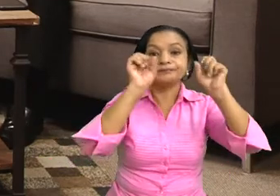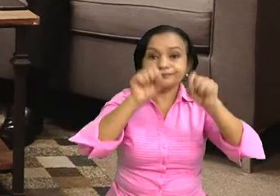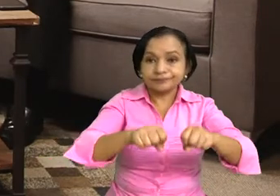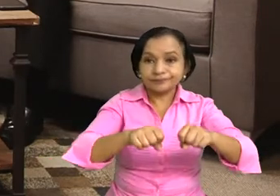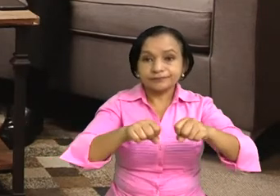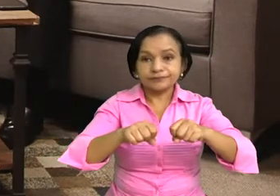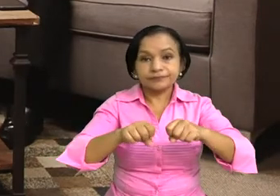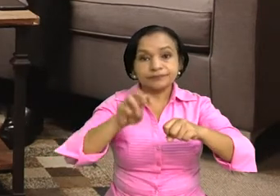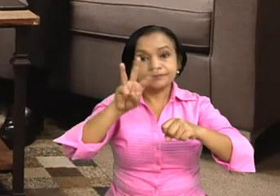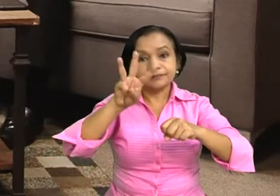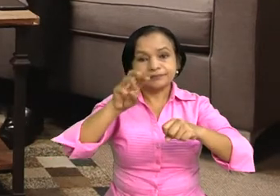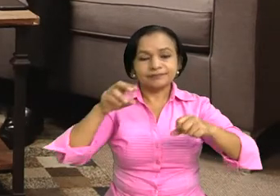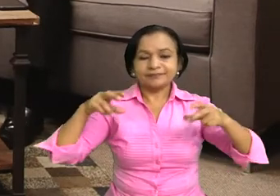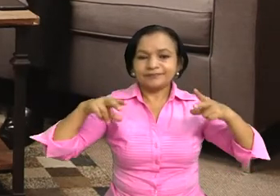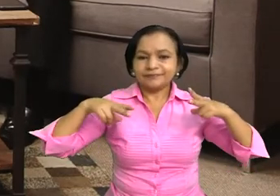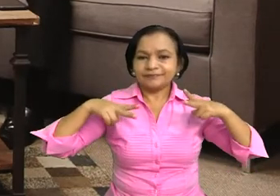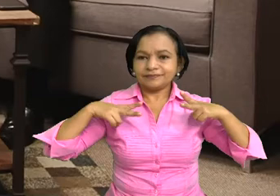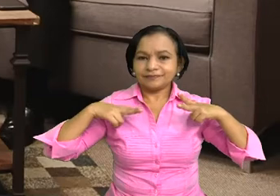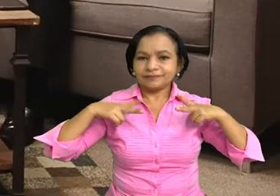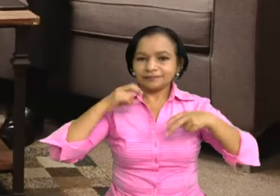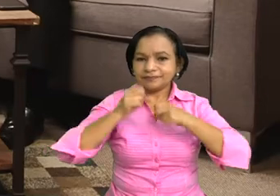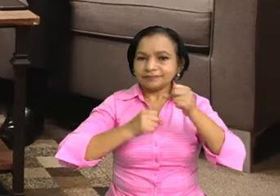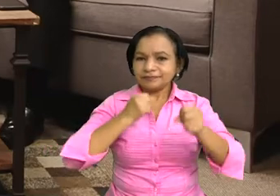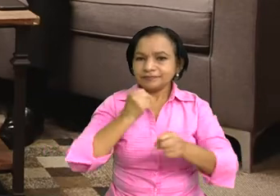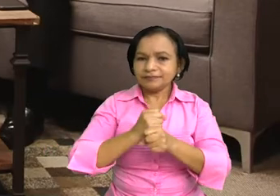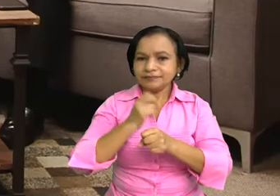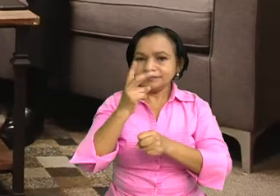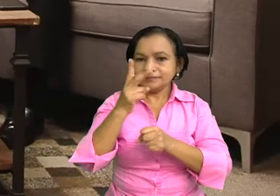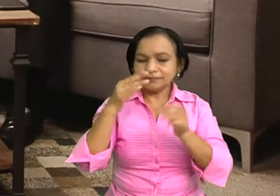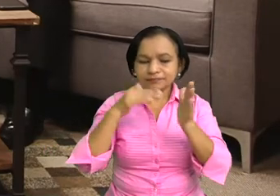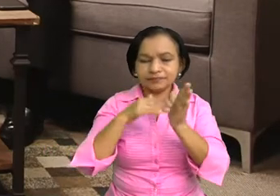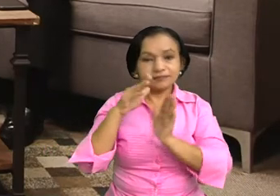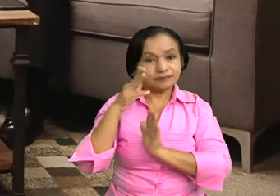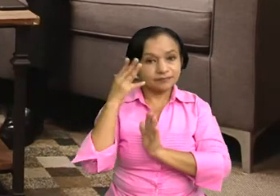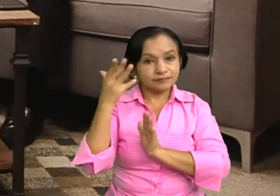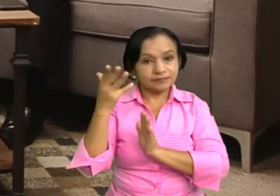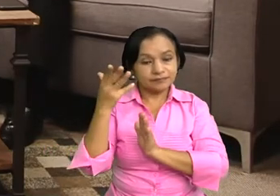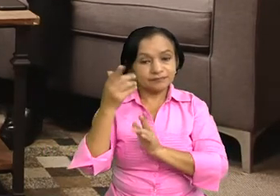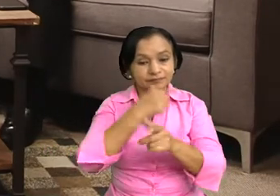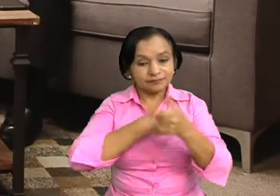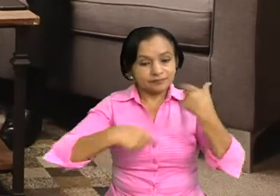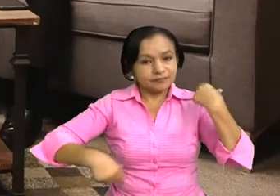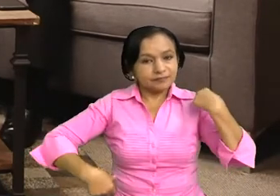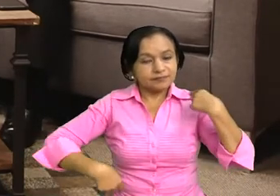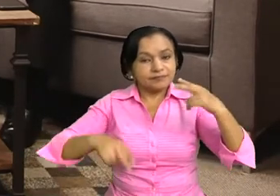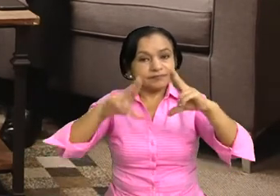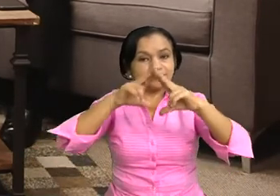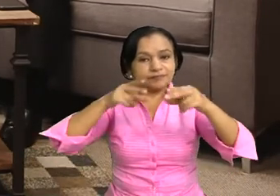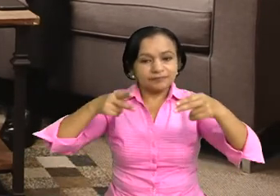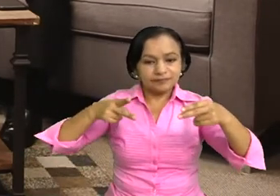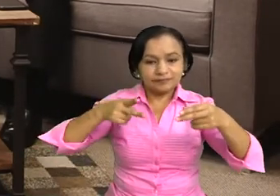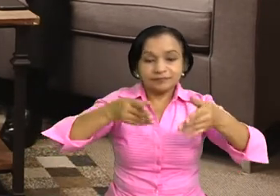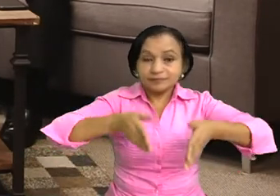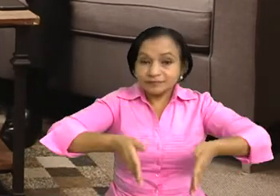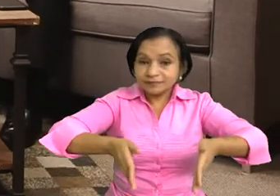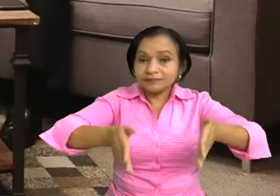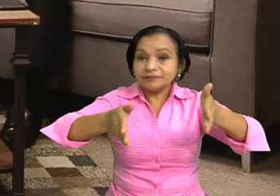El 30 de abril del año 2019, el presidente de la República inauguró la